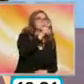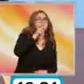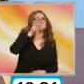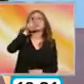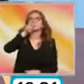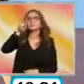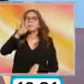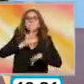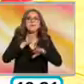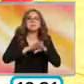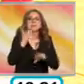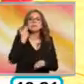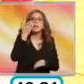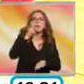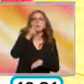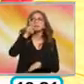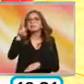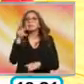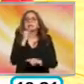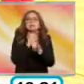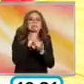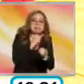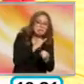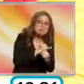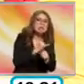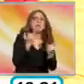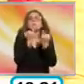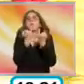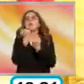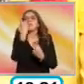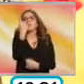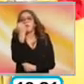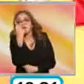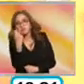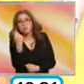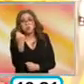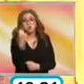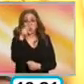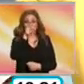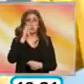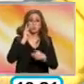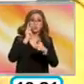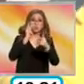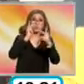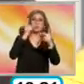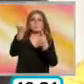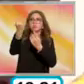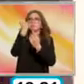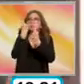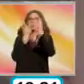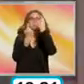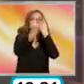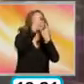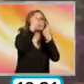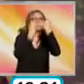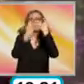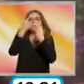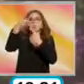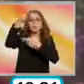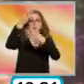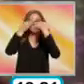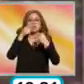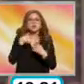Nos aborazamos, sí, Internet y la televisión, todo nos ofrece una cantidad de estímulos, una cantidad de información y